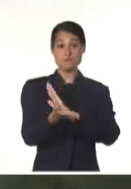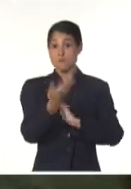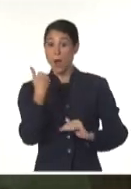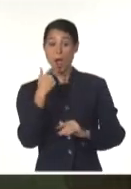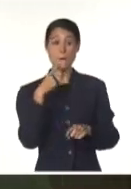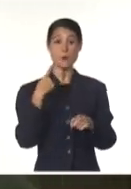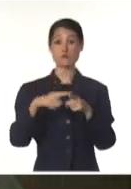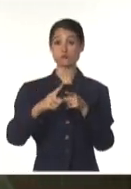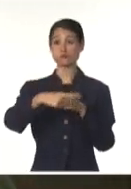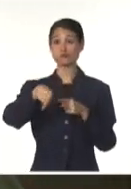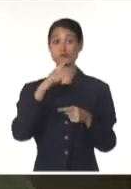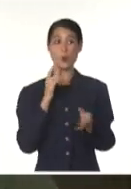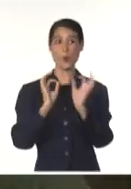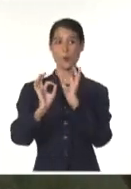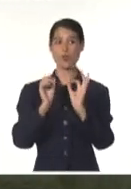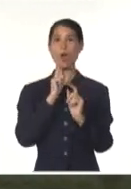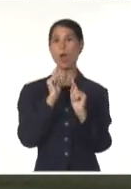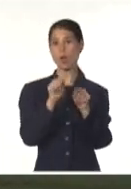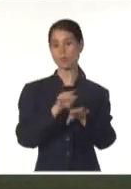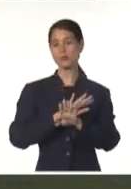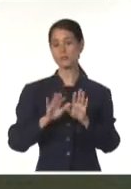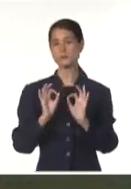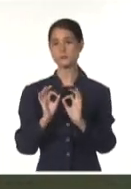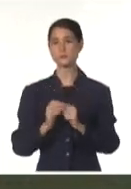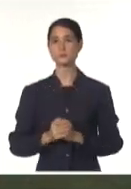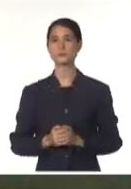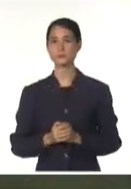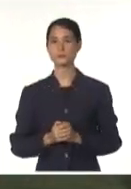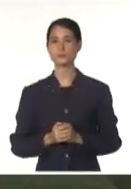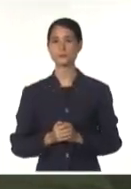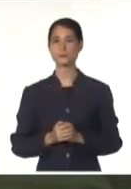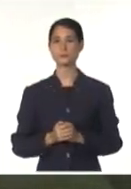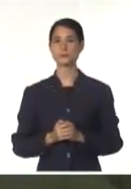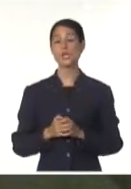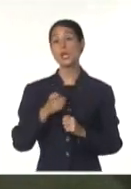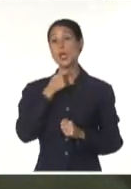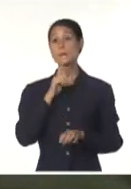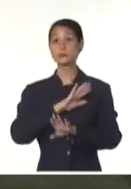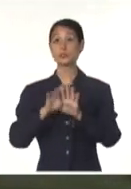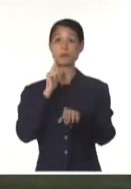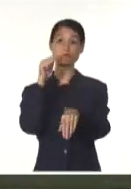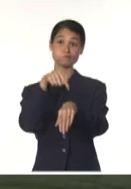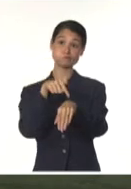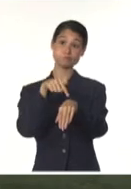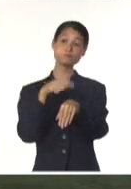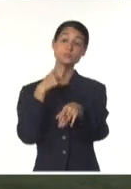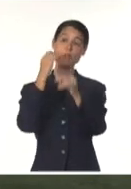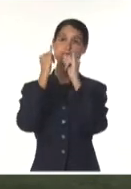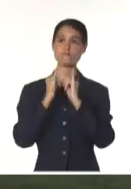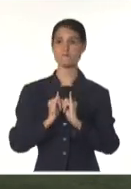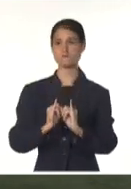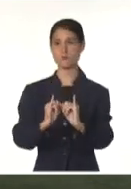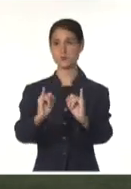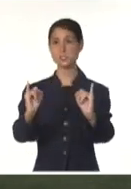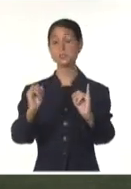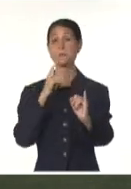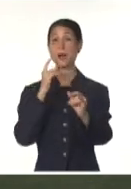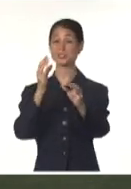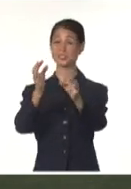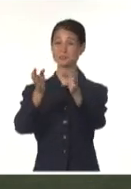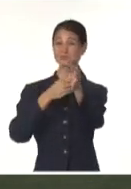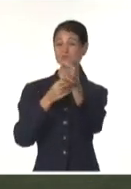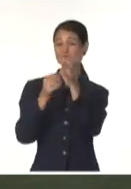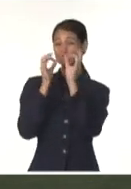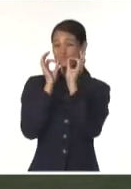protección de la misma. Por lo tanto, en las próximas horas tendremos noticias más precisas sobre